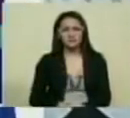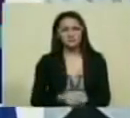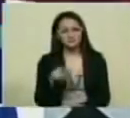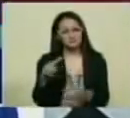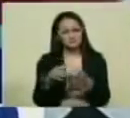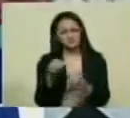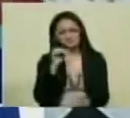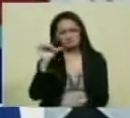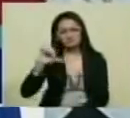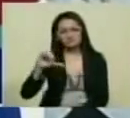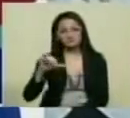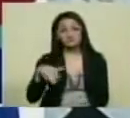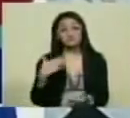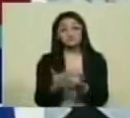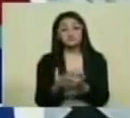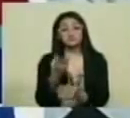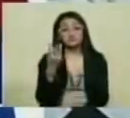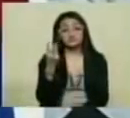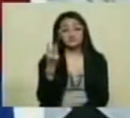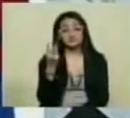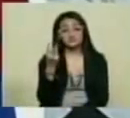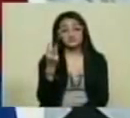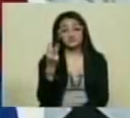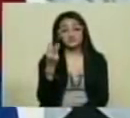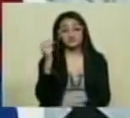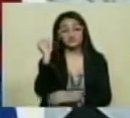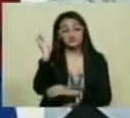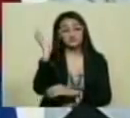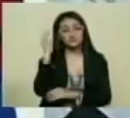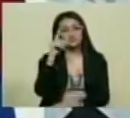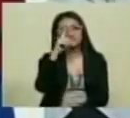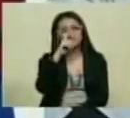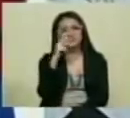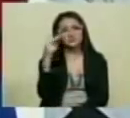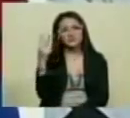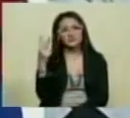que llegó el tercer Congreso en el año